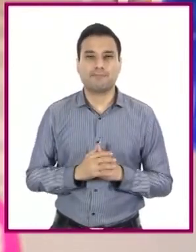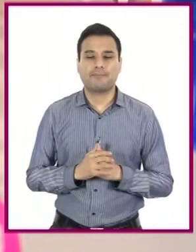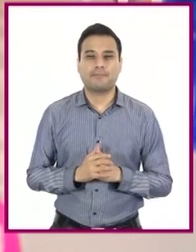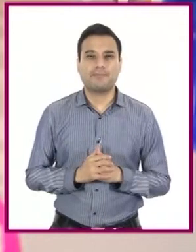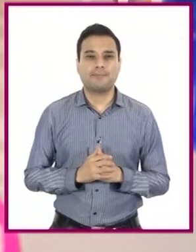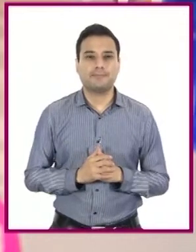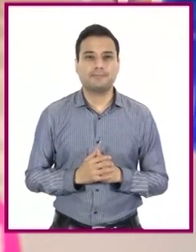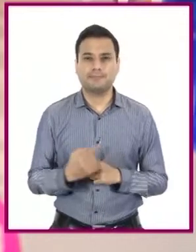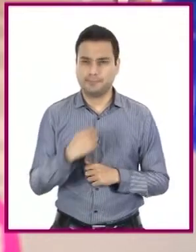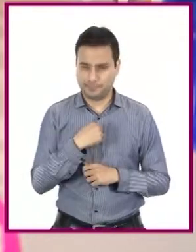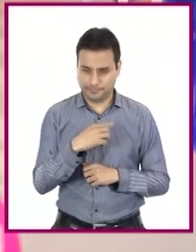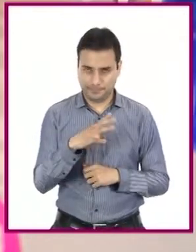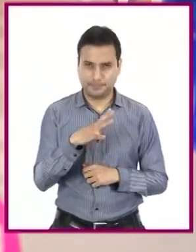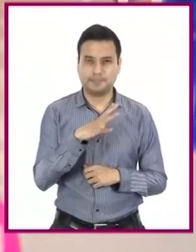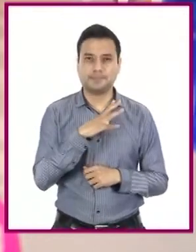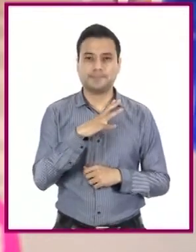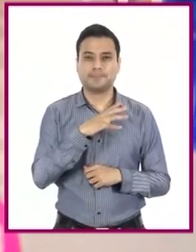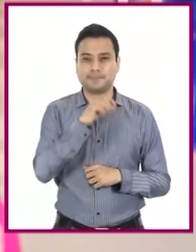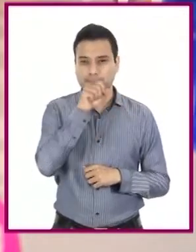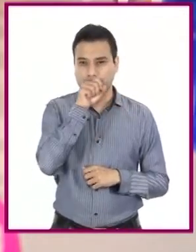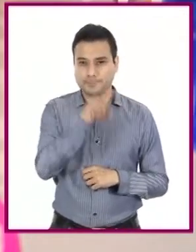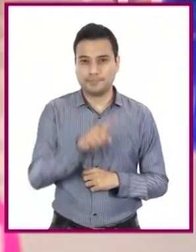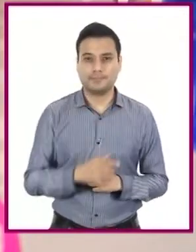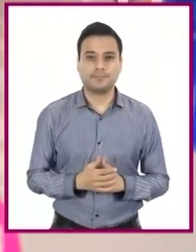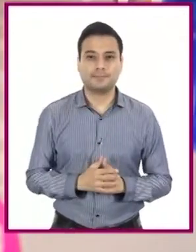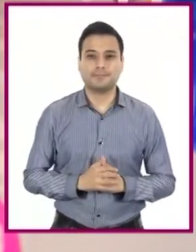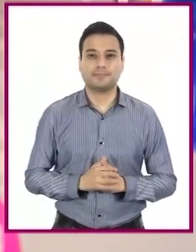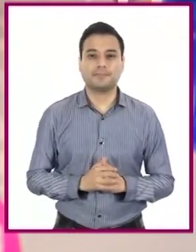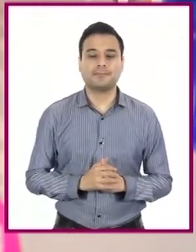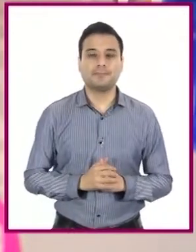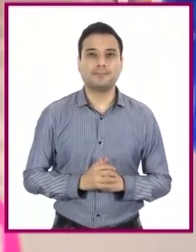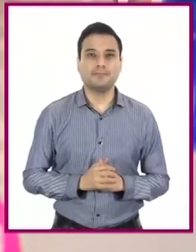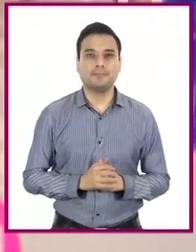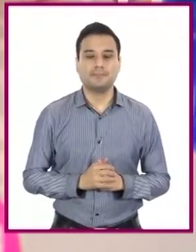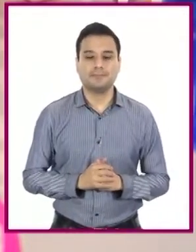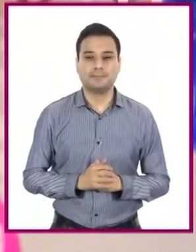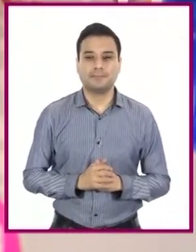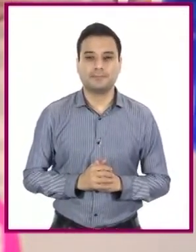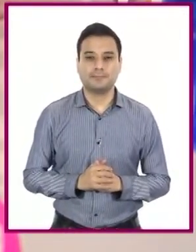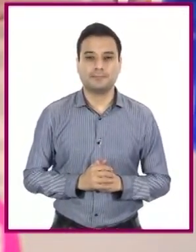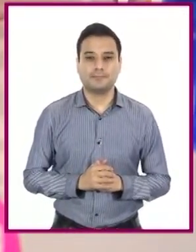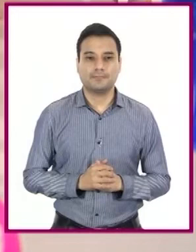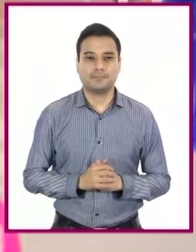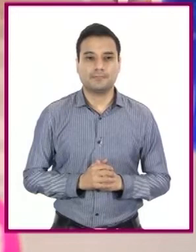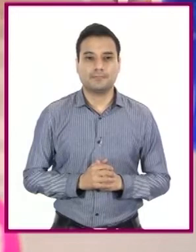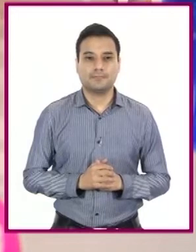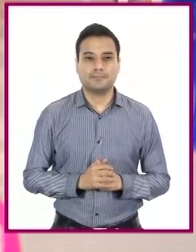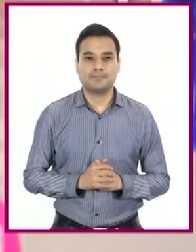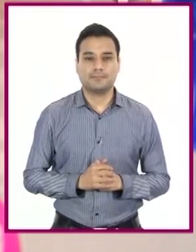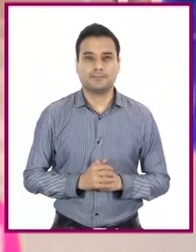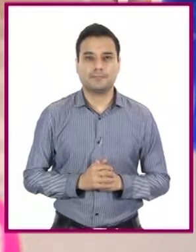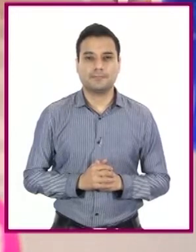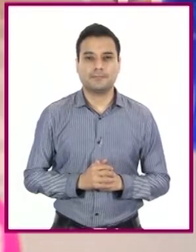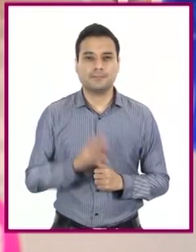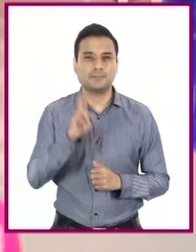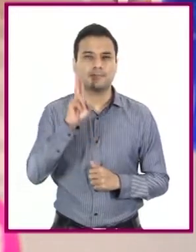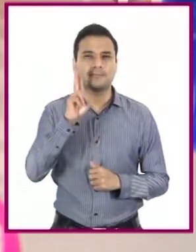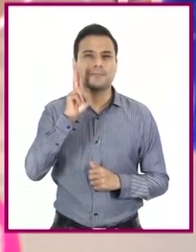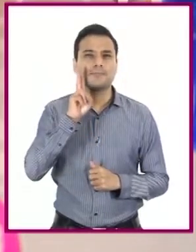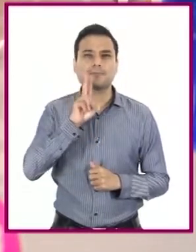Yo también traje algunos, maestro Daniel. A ver, creo que por allá. A ver, voy a buscar otros.